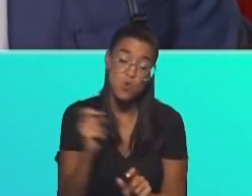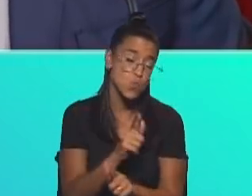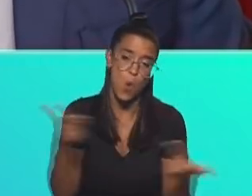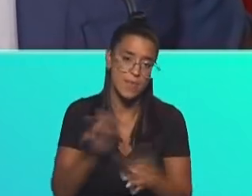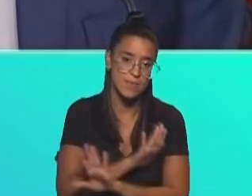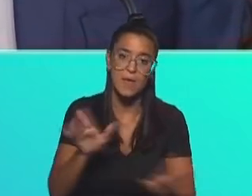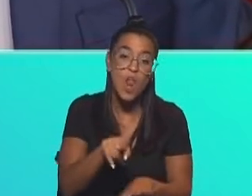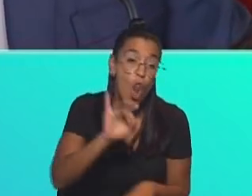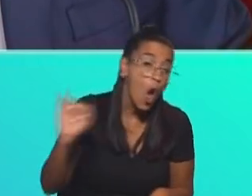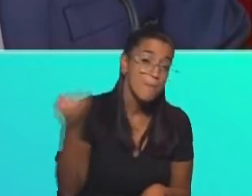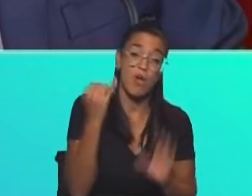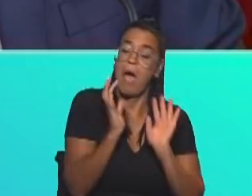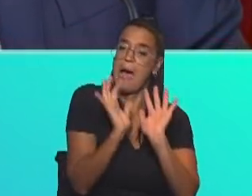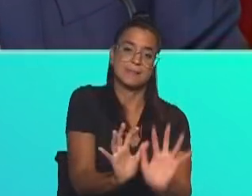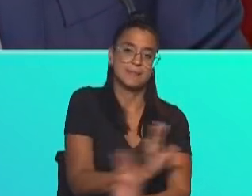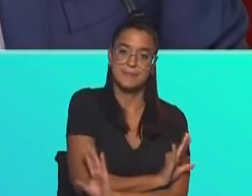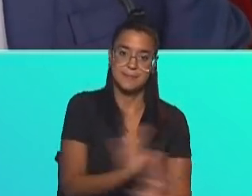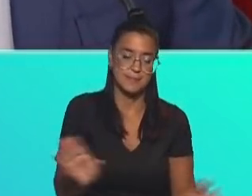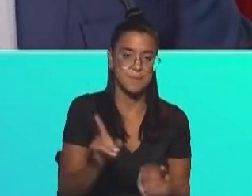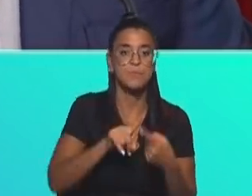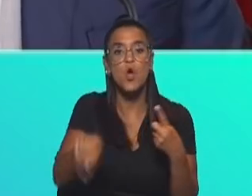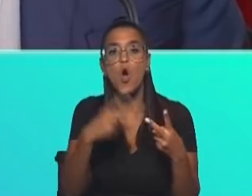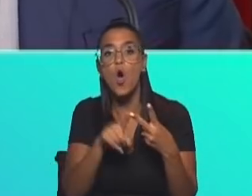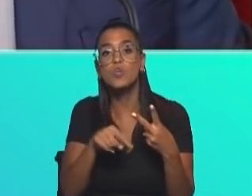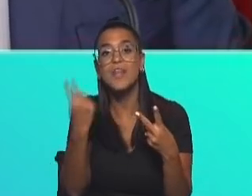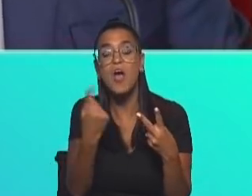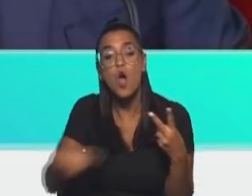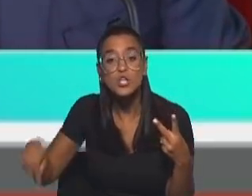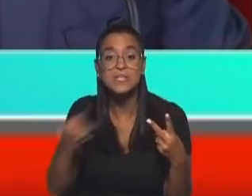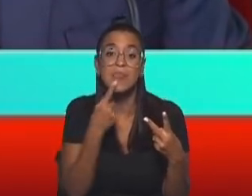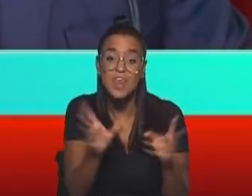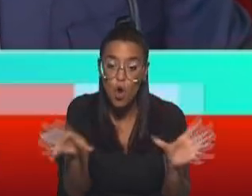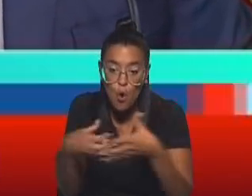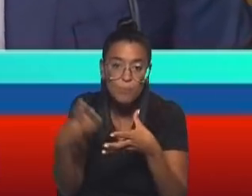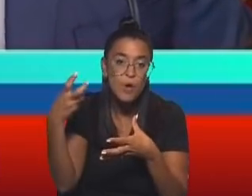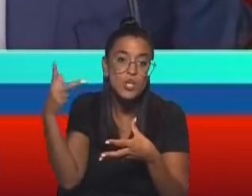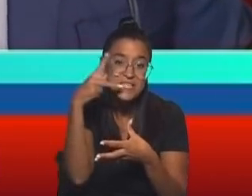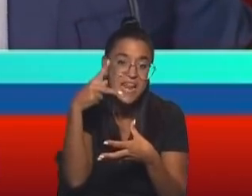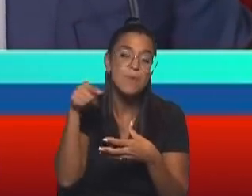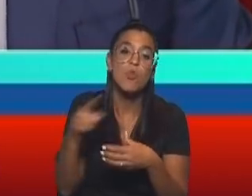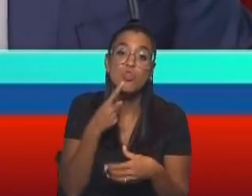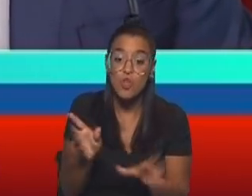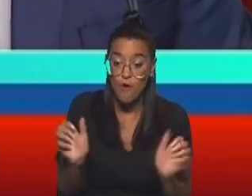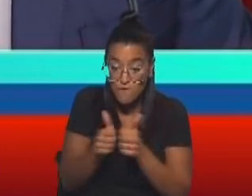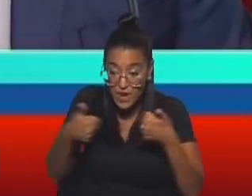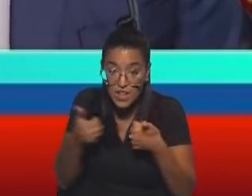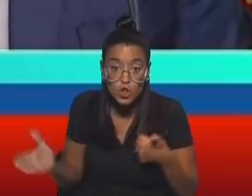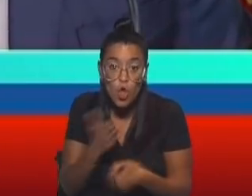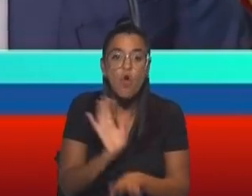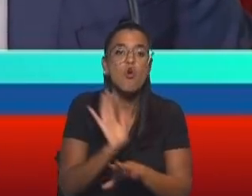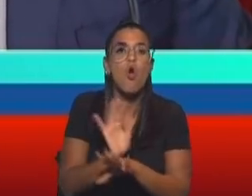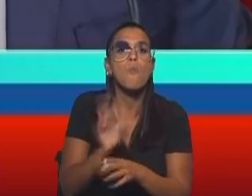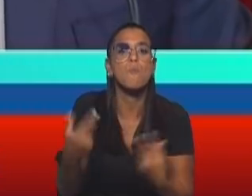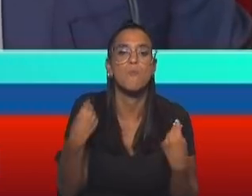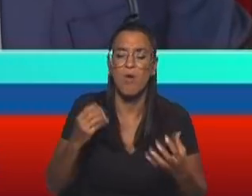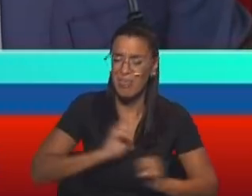Es lo mejor que se pudo conseguir. Y otra cosa que le dijo al kirchnerismo adentro del Congreso fue: el Frente de Todos nació como una respuesta